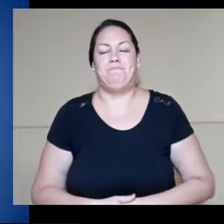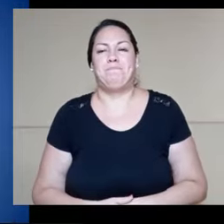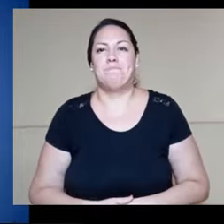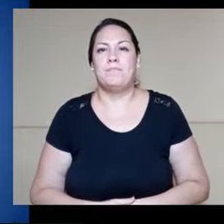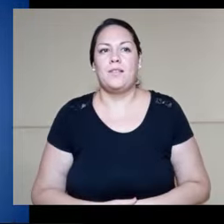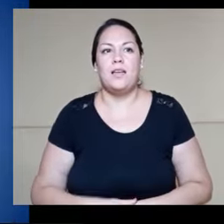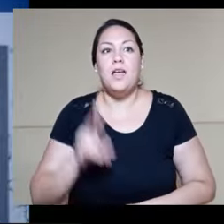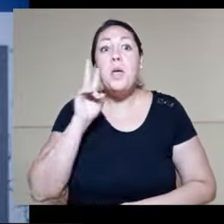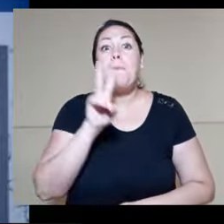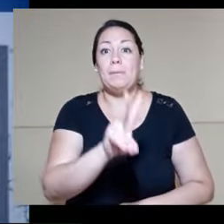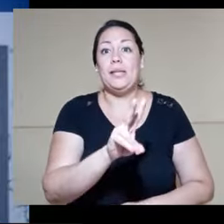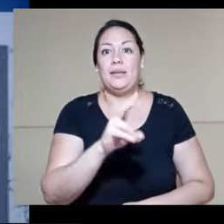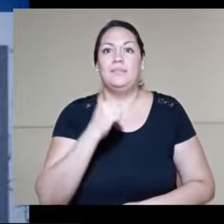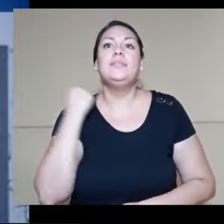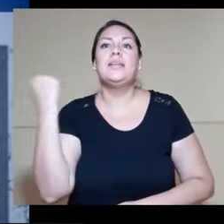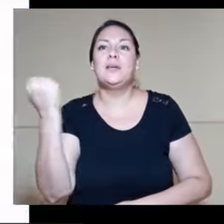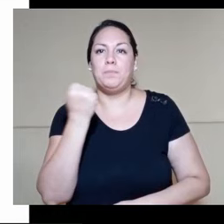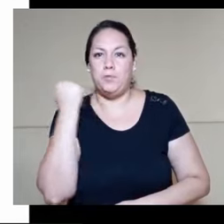Bien.